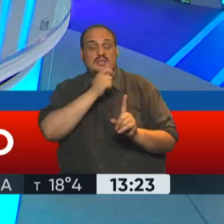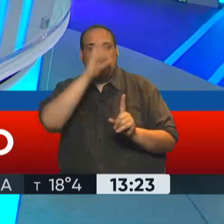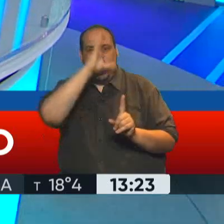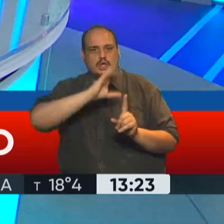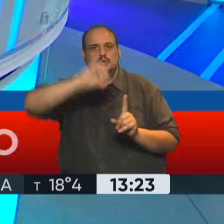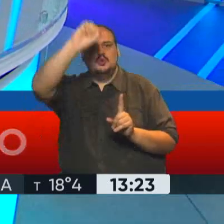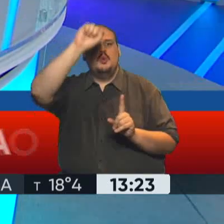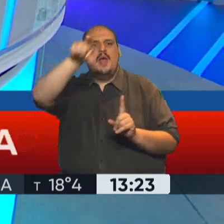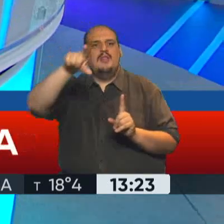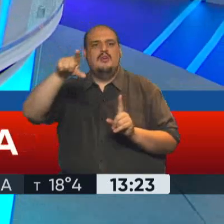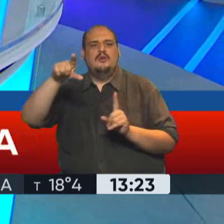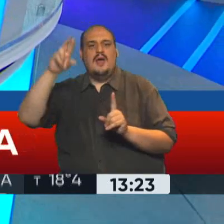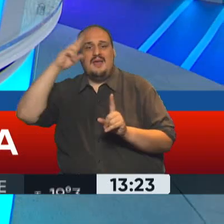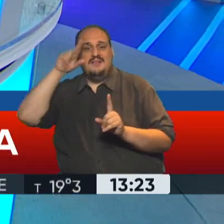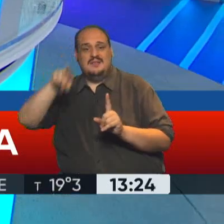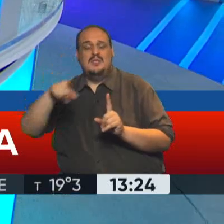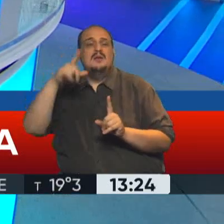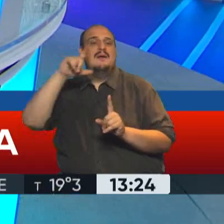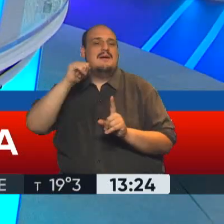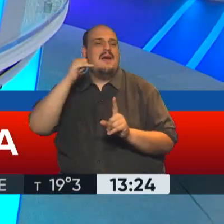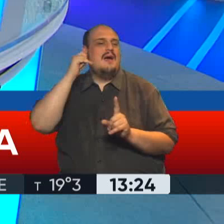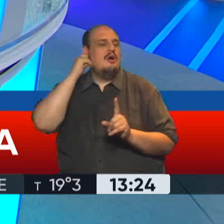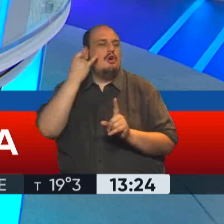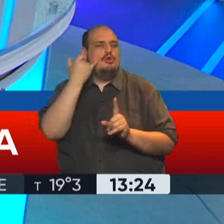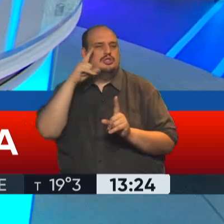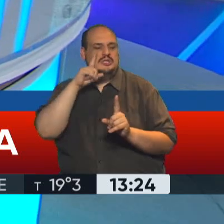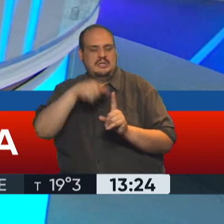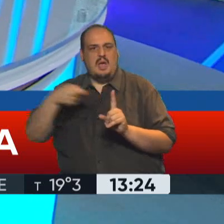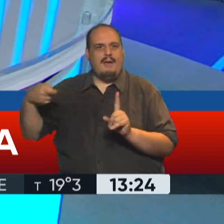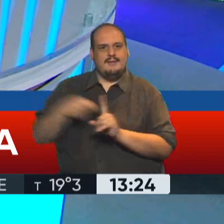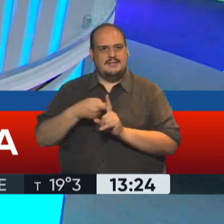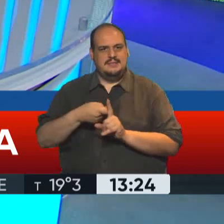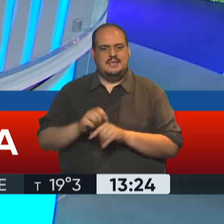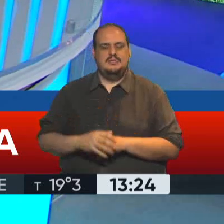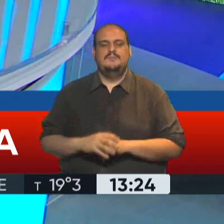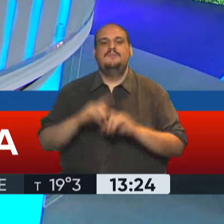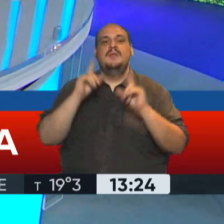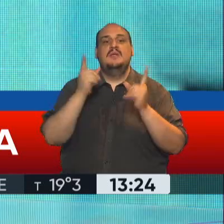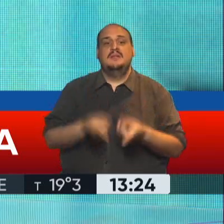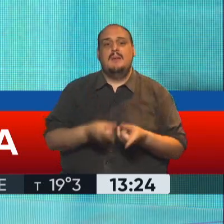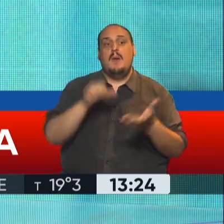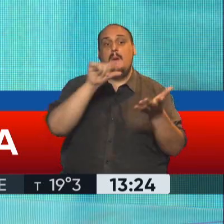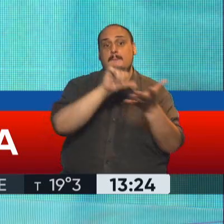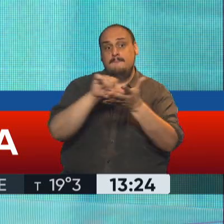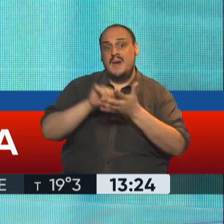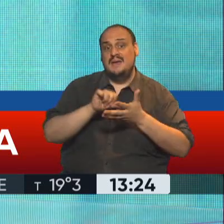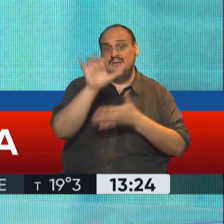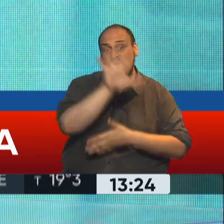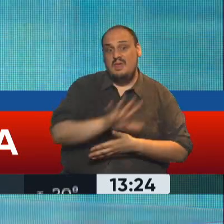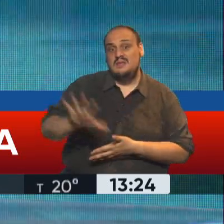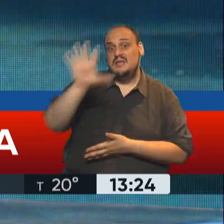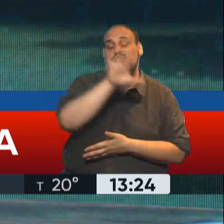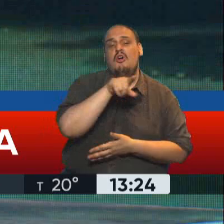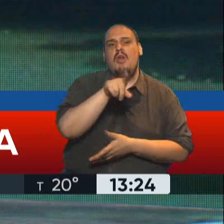Saudita, si no me equivoco, en Kagoshi, en Ankara, con el liderazgo de los países del Golfo, de algunos de los países del Golfo, en esta